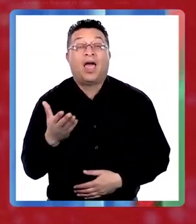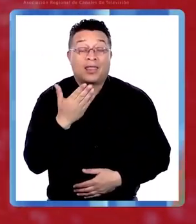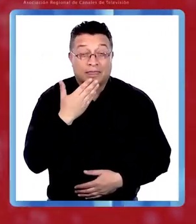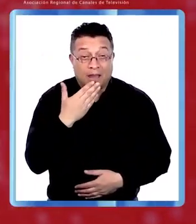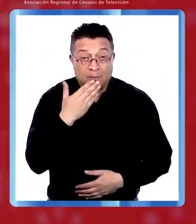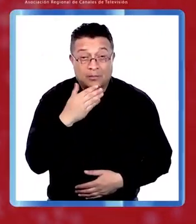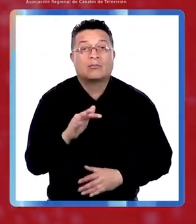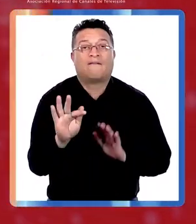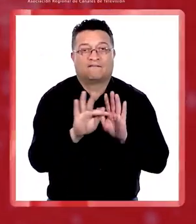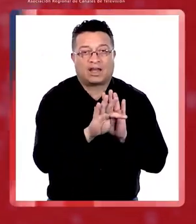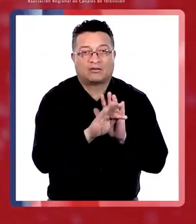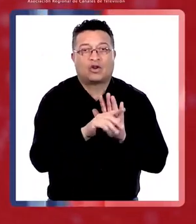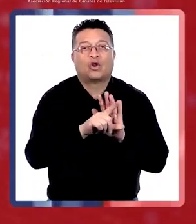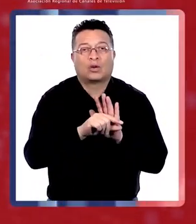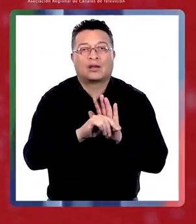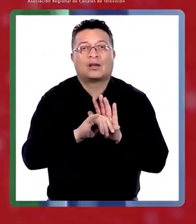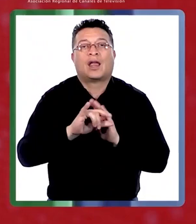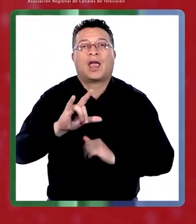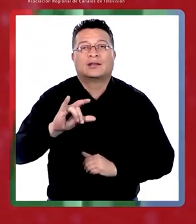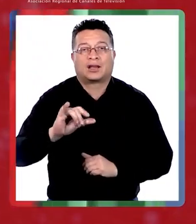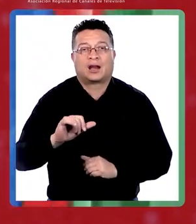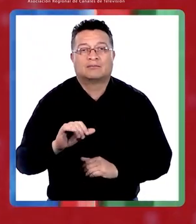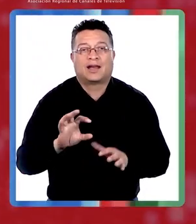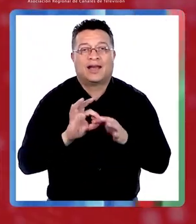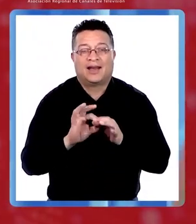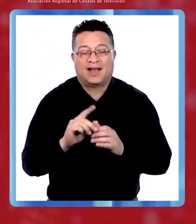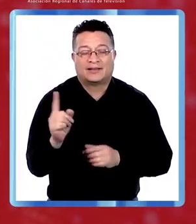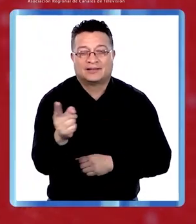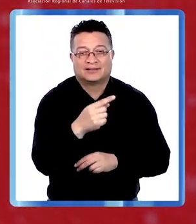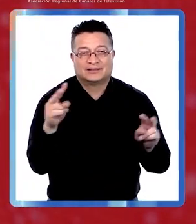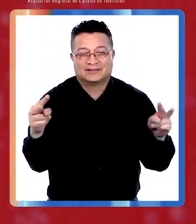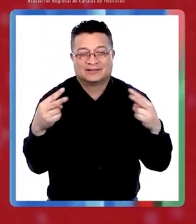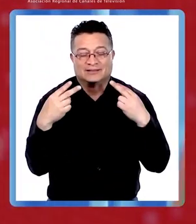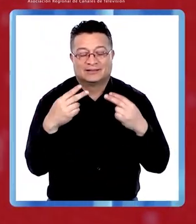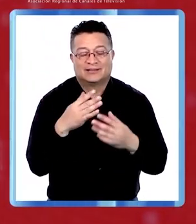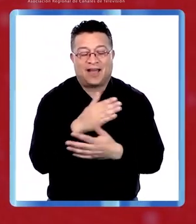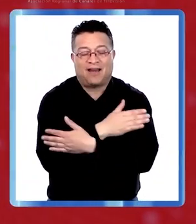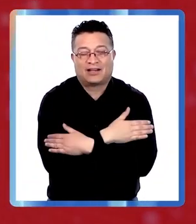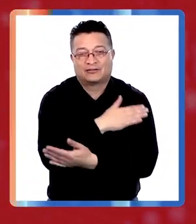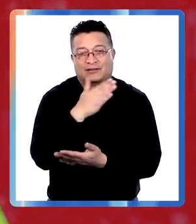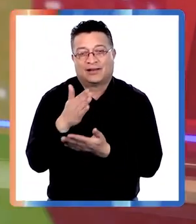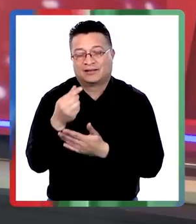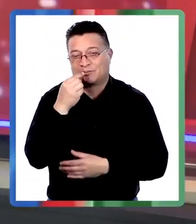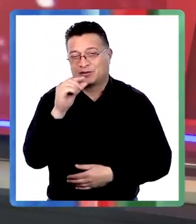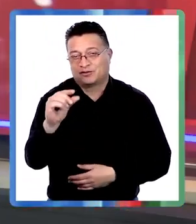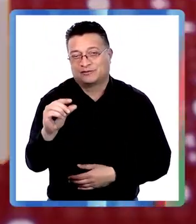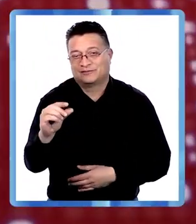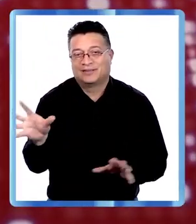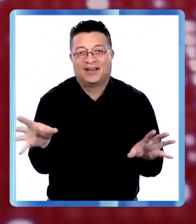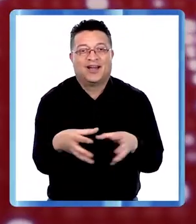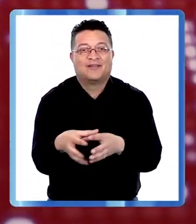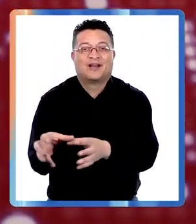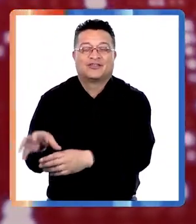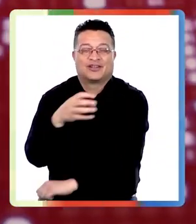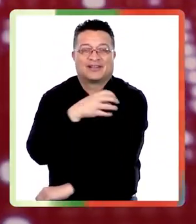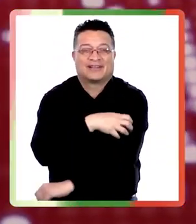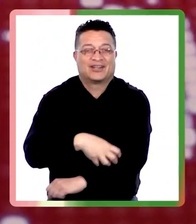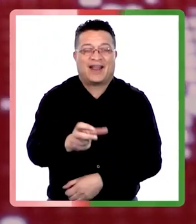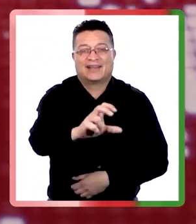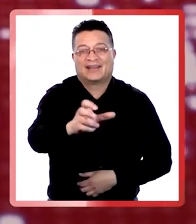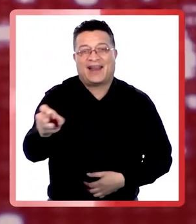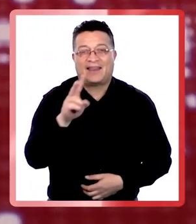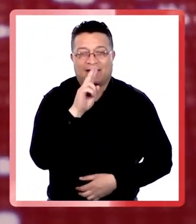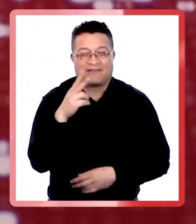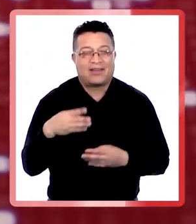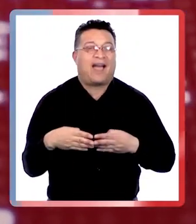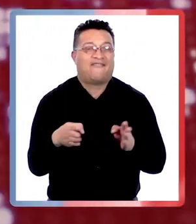www.portavoznoticias.cl y también estamos en Facebook, Twitter e Instagram. Gracias por acompañarnos, un abrazo y hasta pronto. Asociación Regional